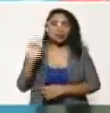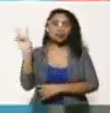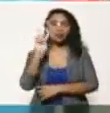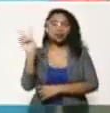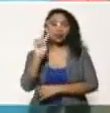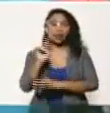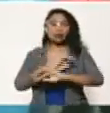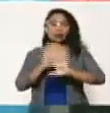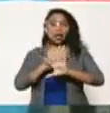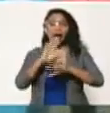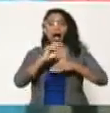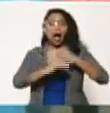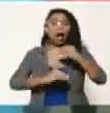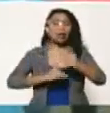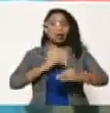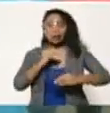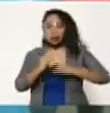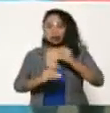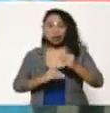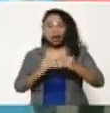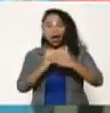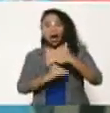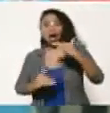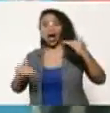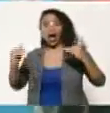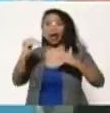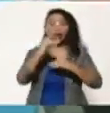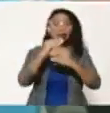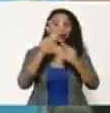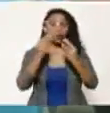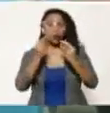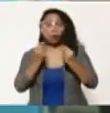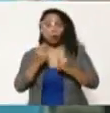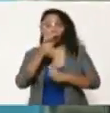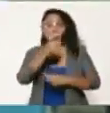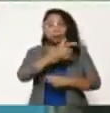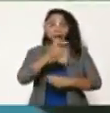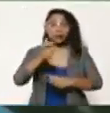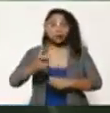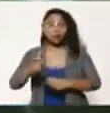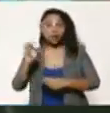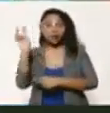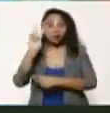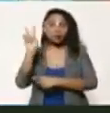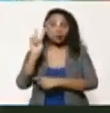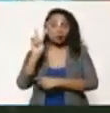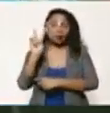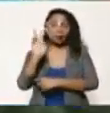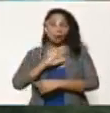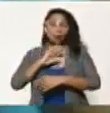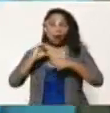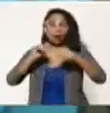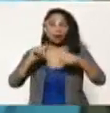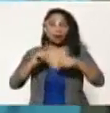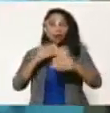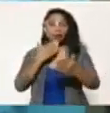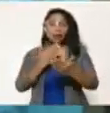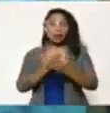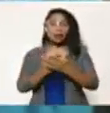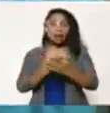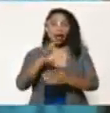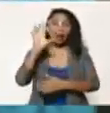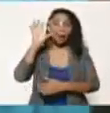ya registra altas cifras con nacionales que han llegado a nuestros países gracias al plan